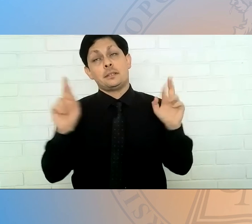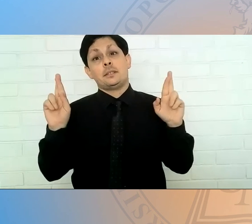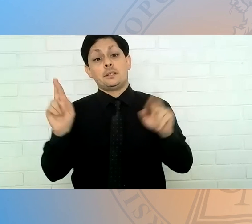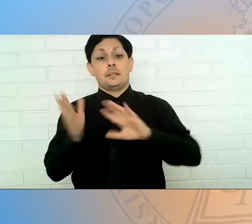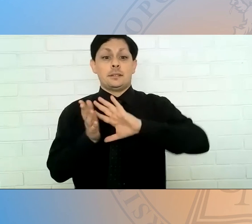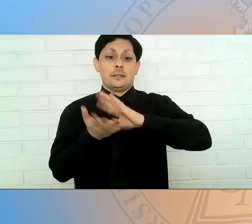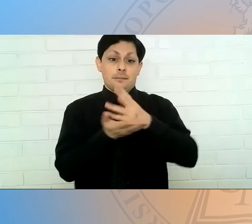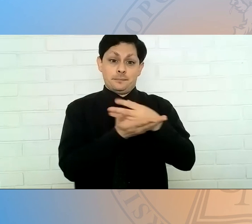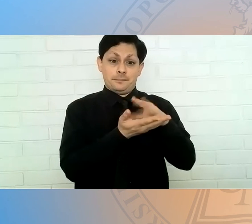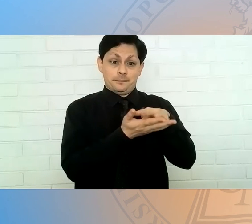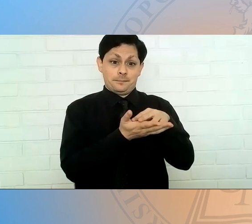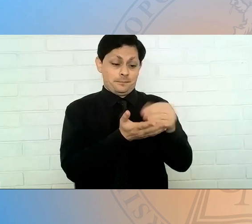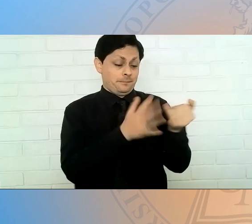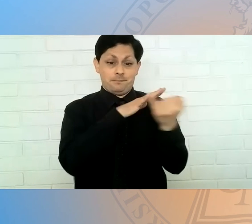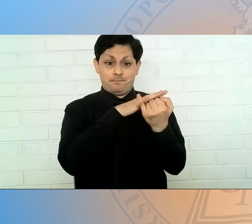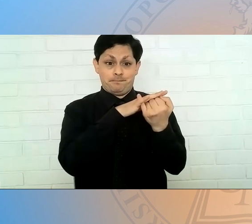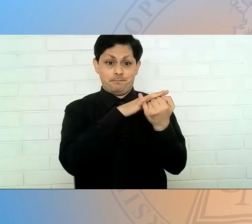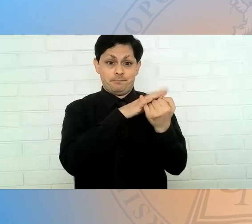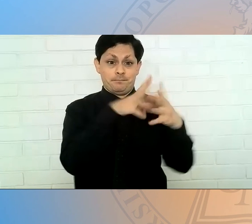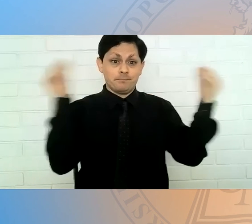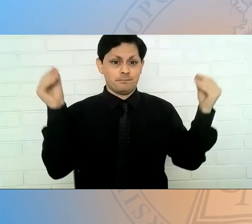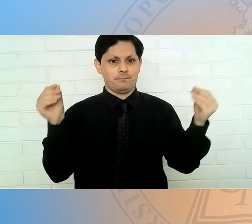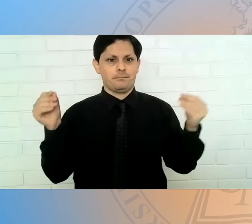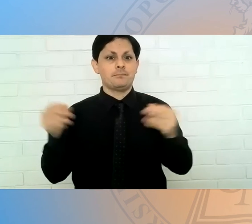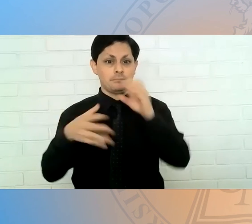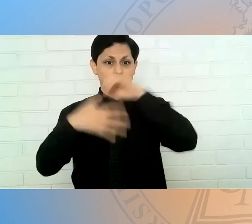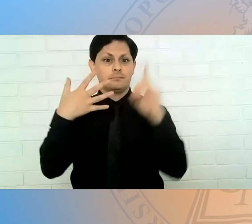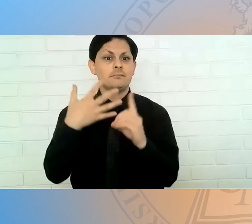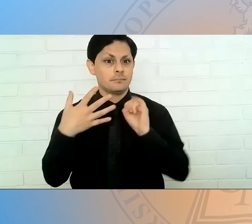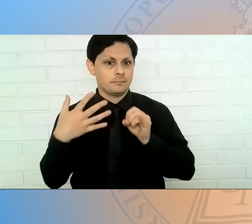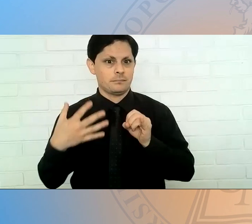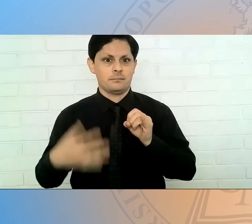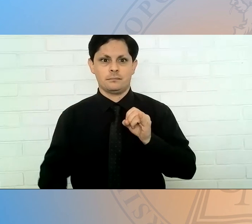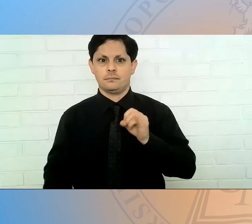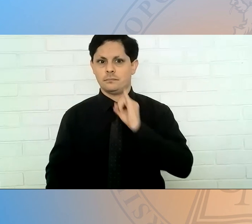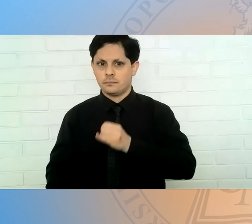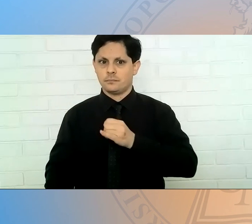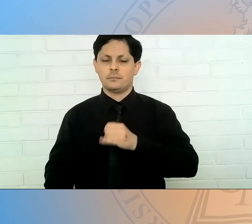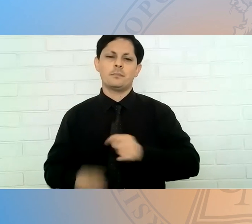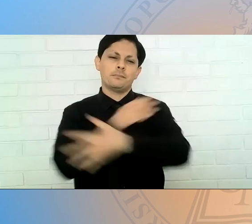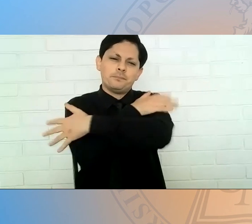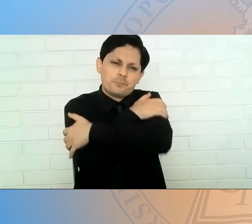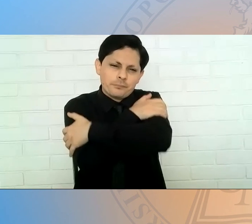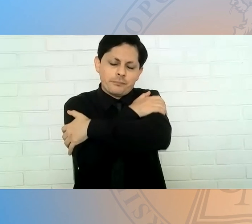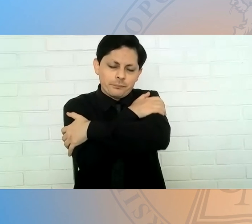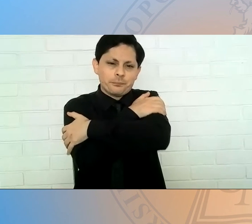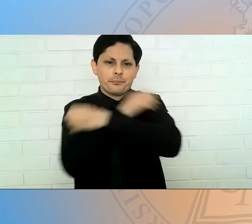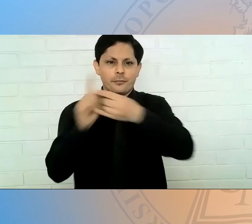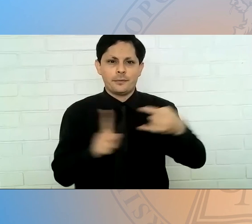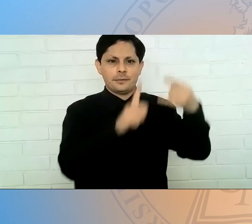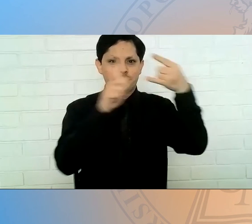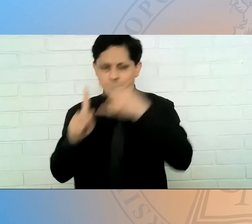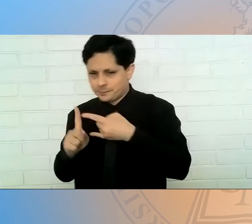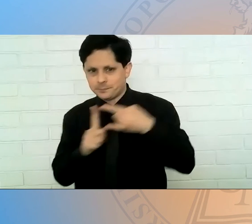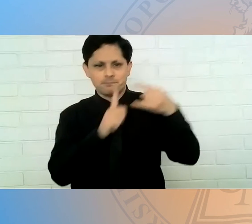les agradezco, un abrazo grande para todos, virtual, y espero encontrarnos todos de nuevo. Muchas gracias por